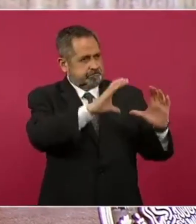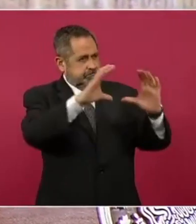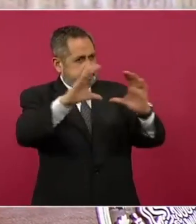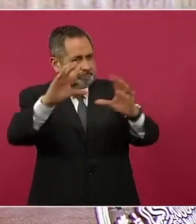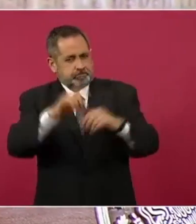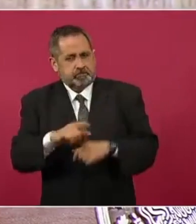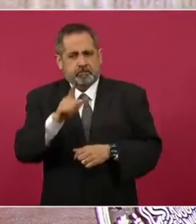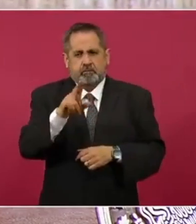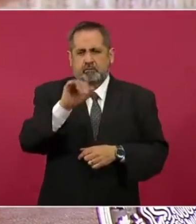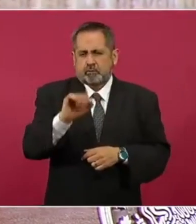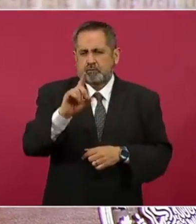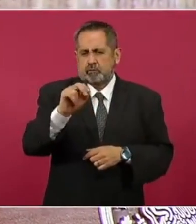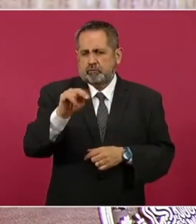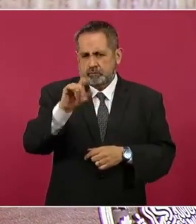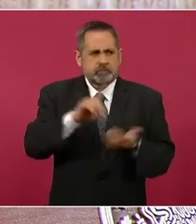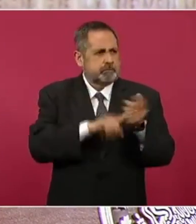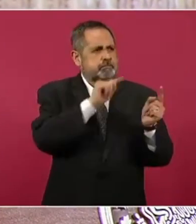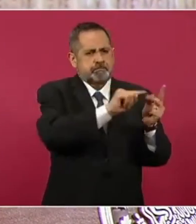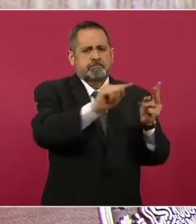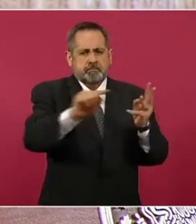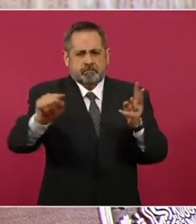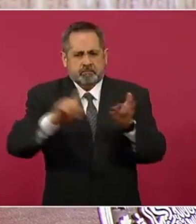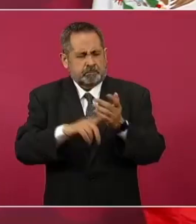Luis Donaldo, y en otras partes también.